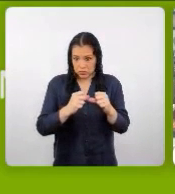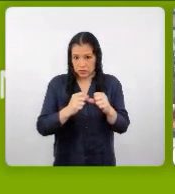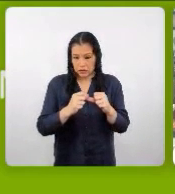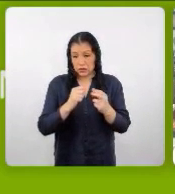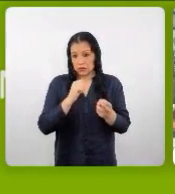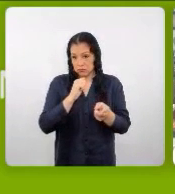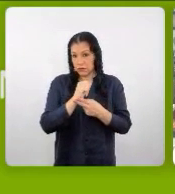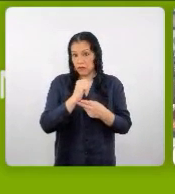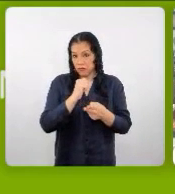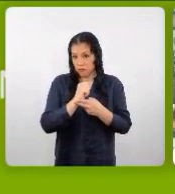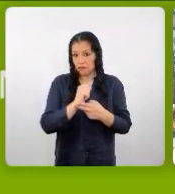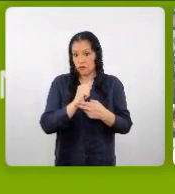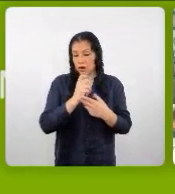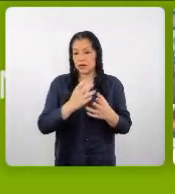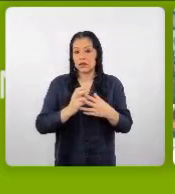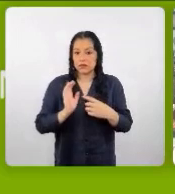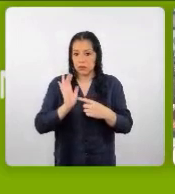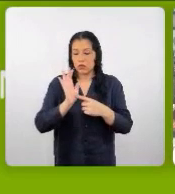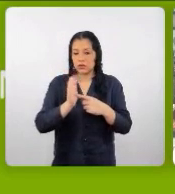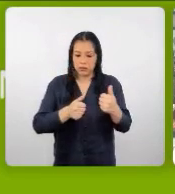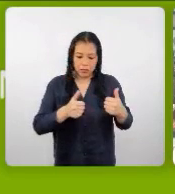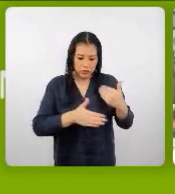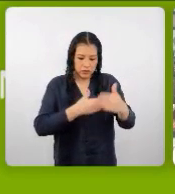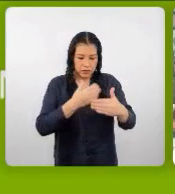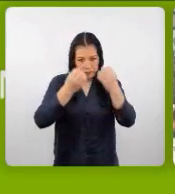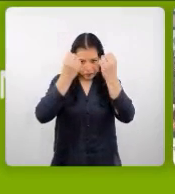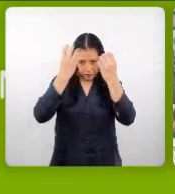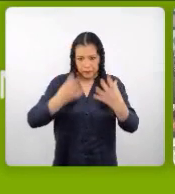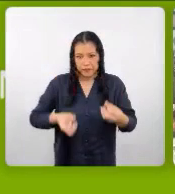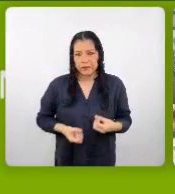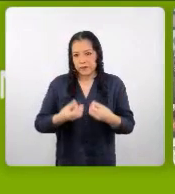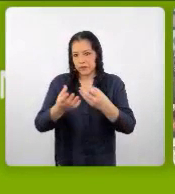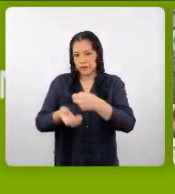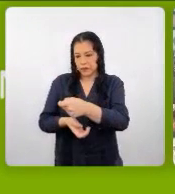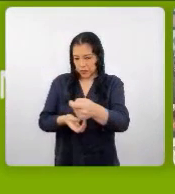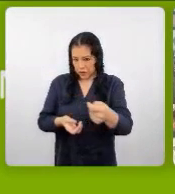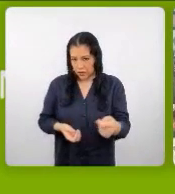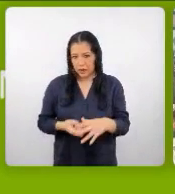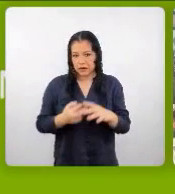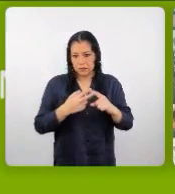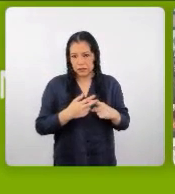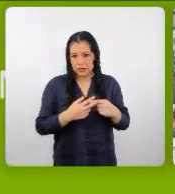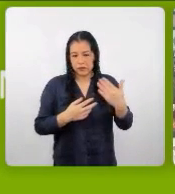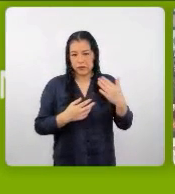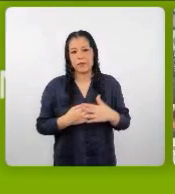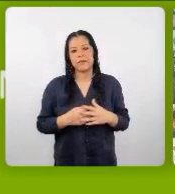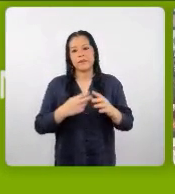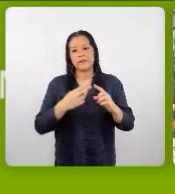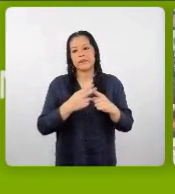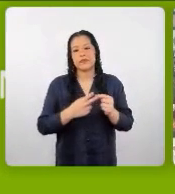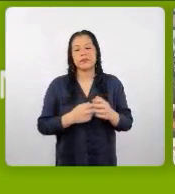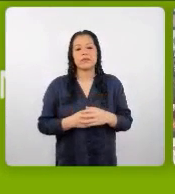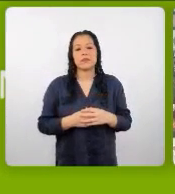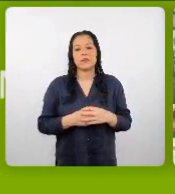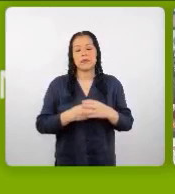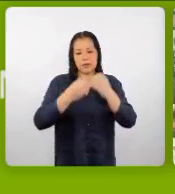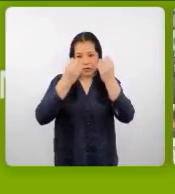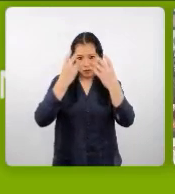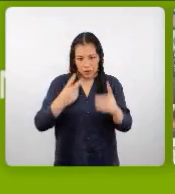sólida de lo que era el proceso informativo que nosotros iniciamos. Entonces, se inició con el proceso de